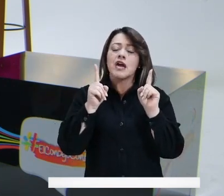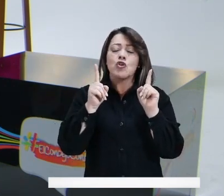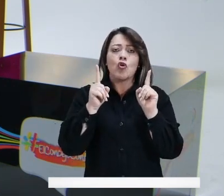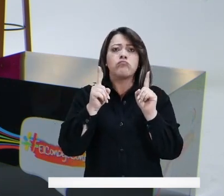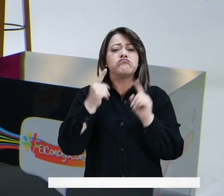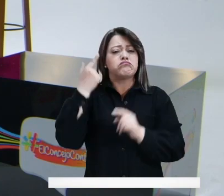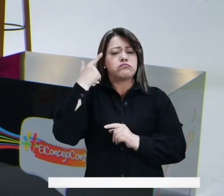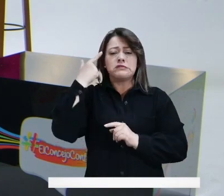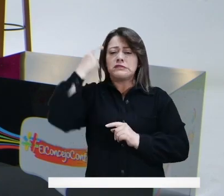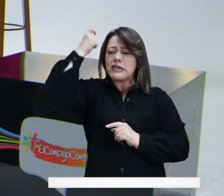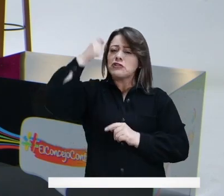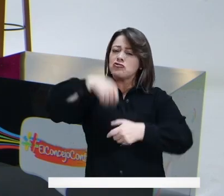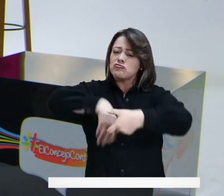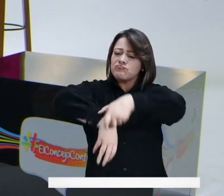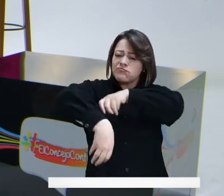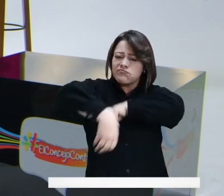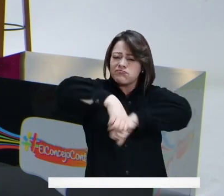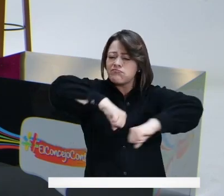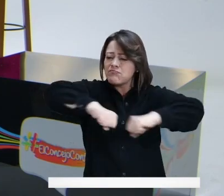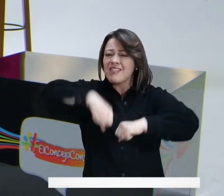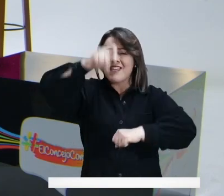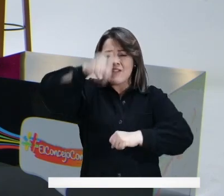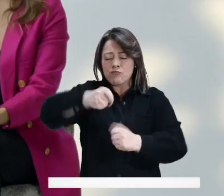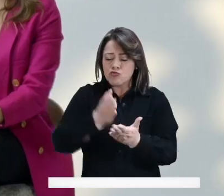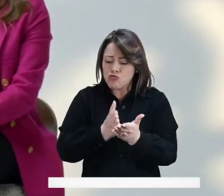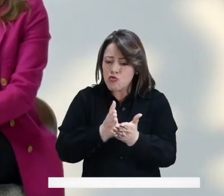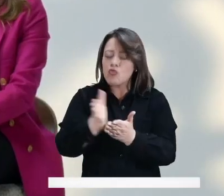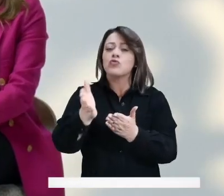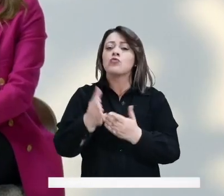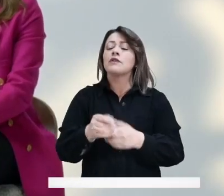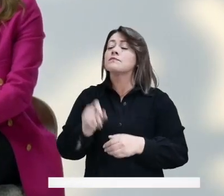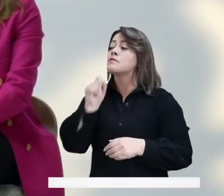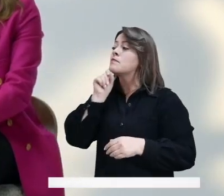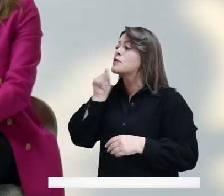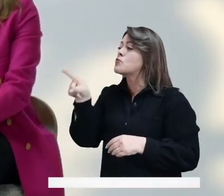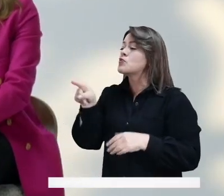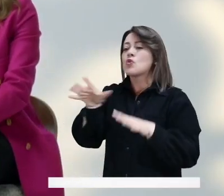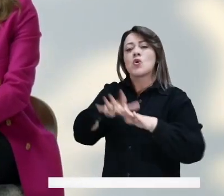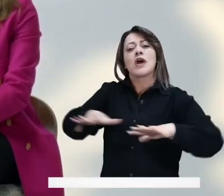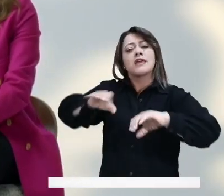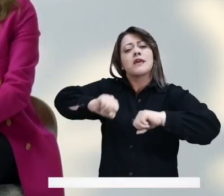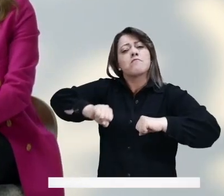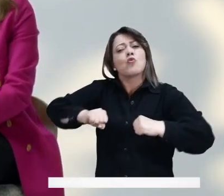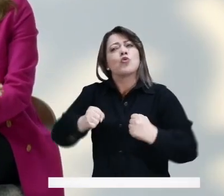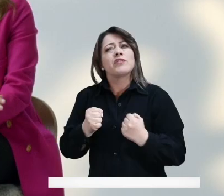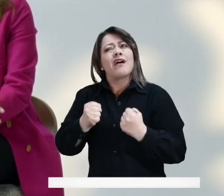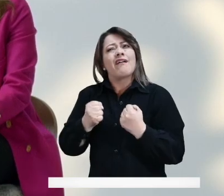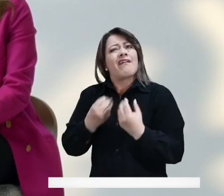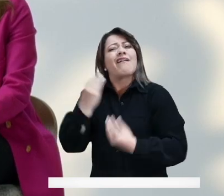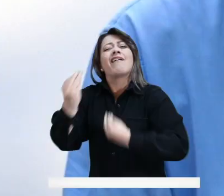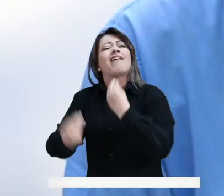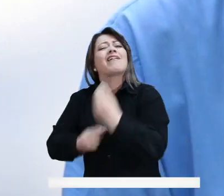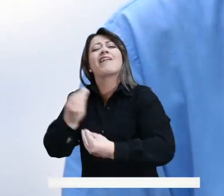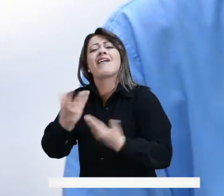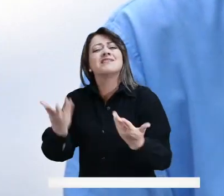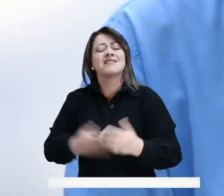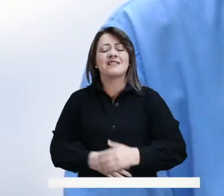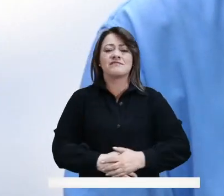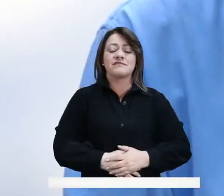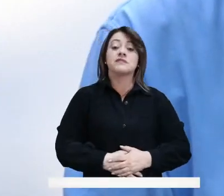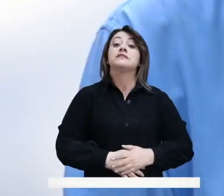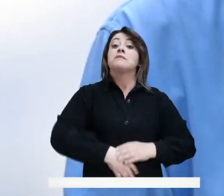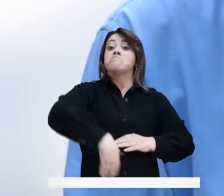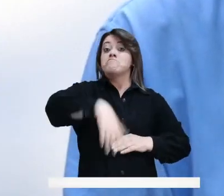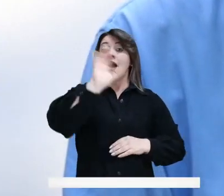todavía muchos retos y muchas cosas que cumplir. ¿Cuál considera usted que es el mayor desafío que deberíamos estar abordando en este momento? Por ejemplo,